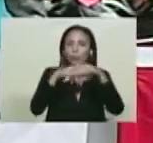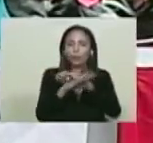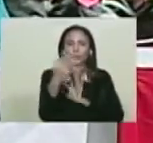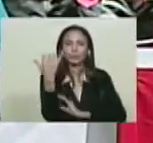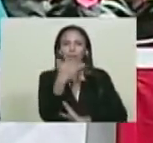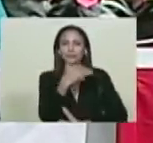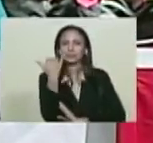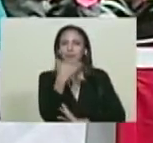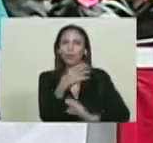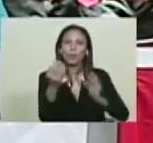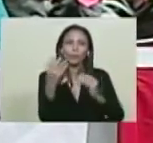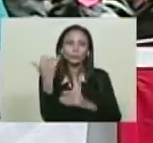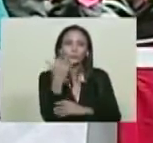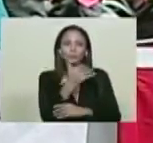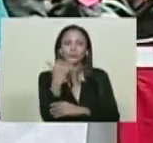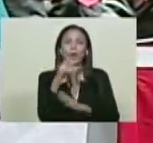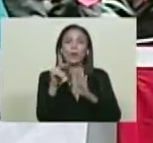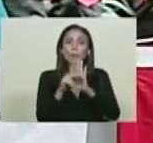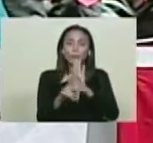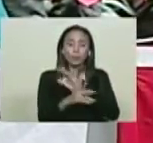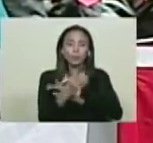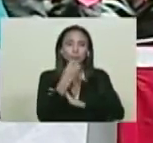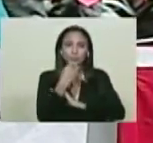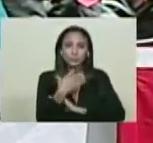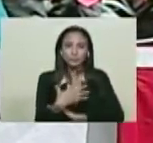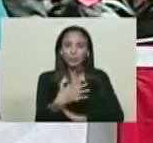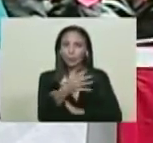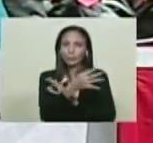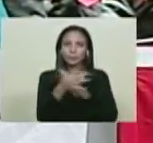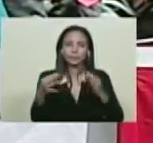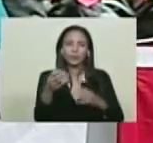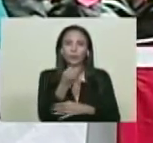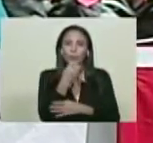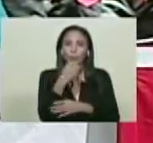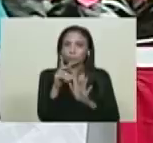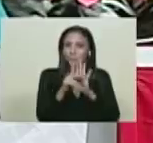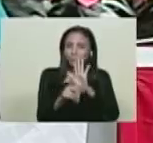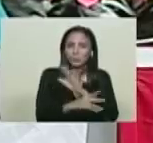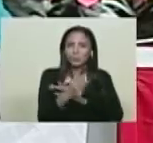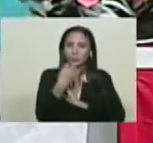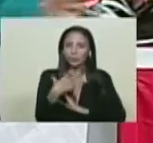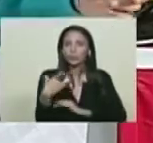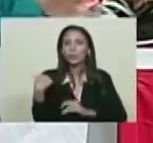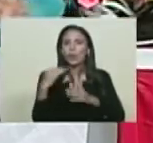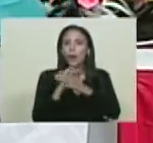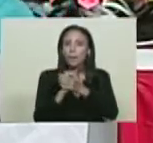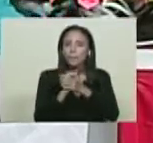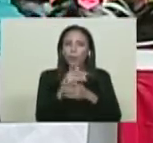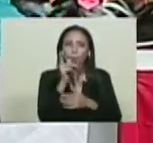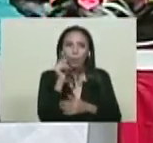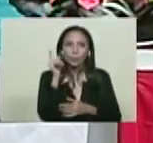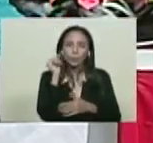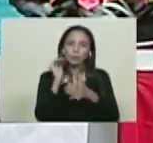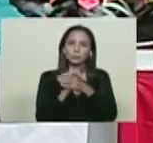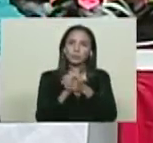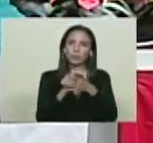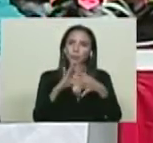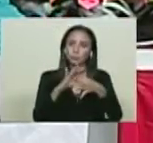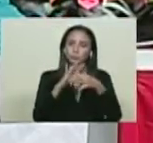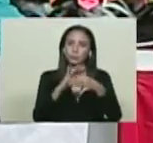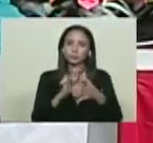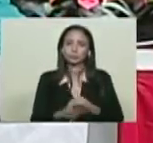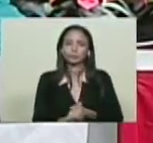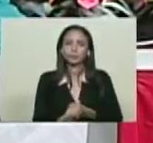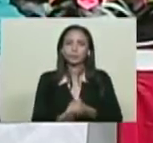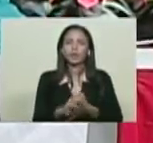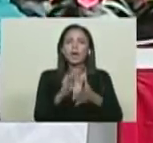mucho. Es un programa extraordinario. Ahí tengo a mis amigos y amigas. Ahí está mi amigo